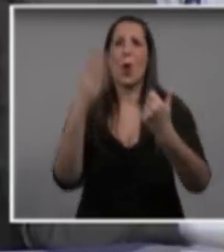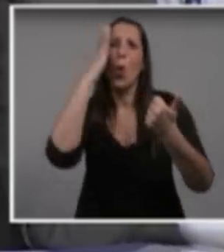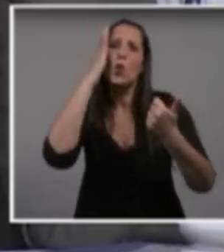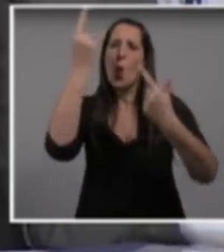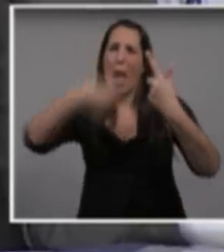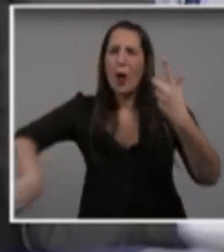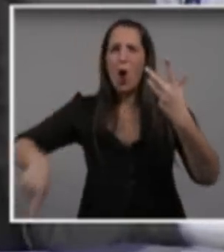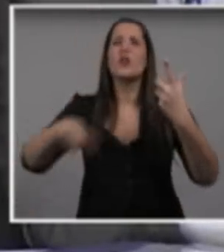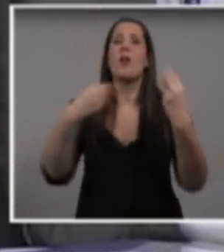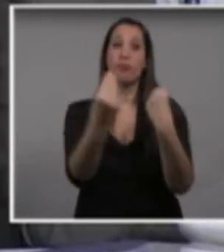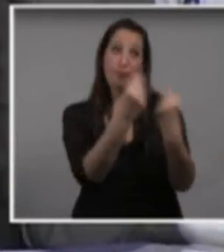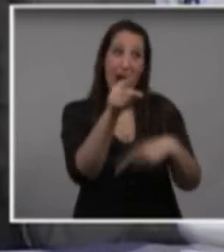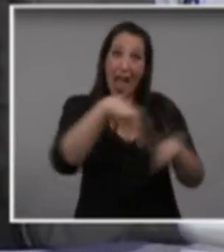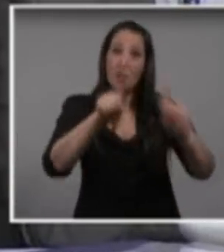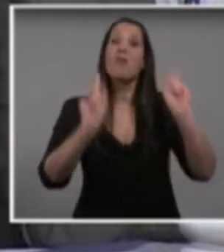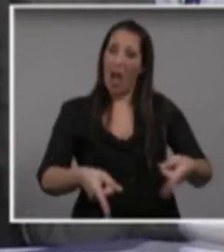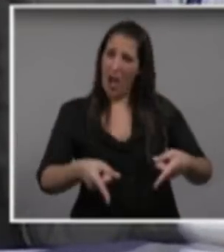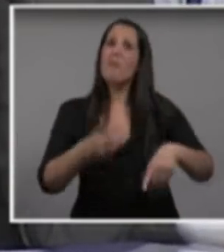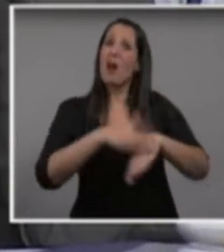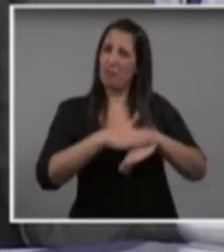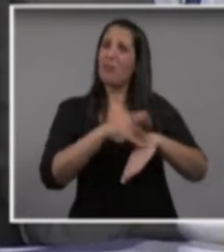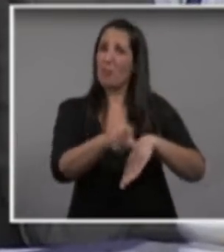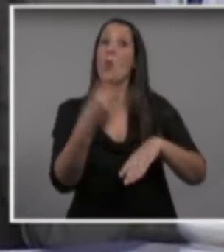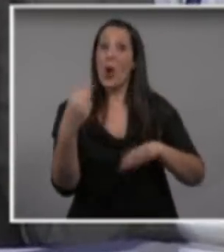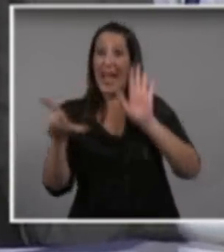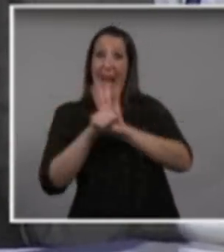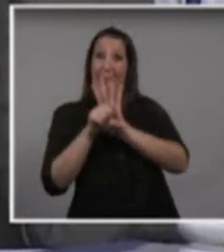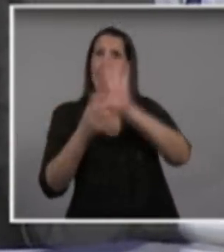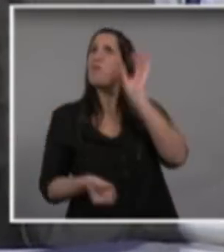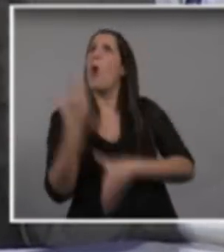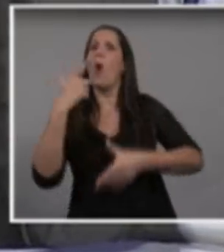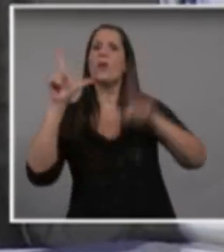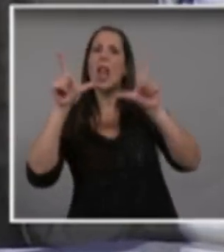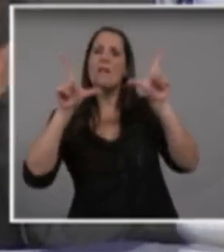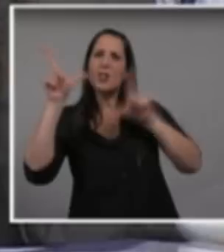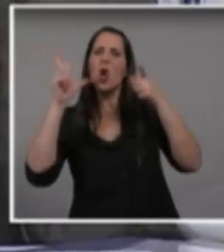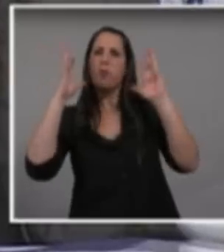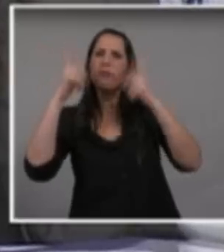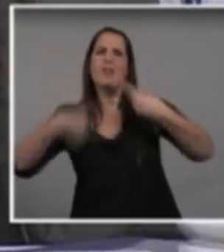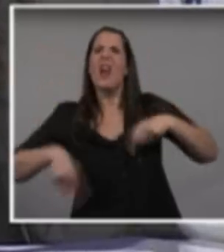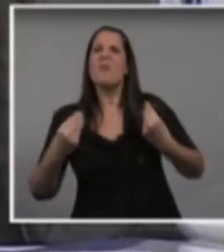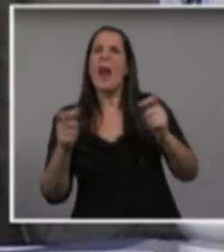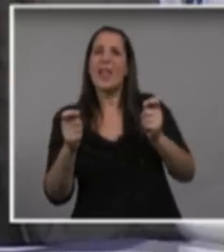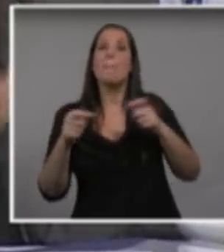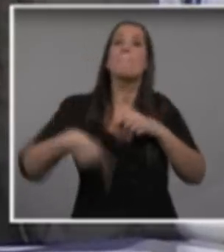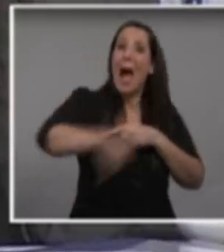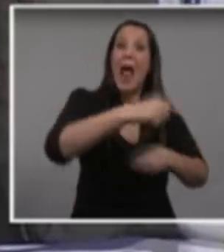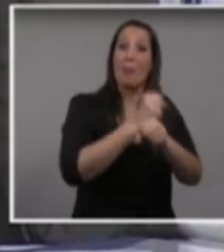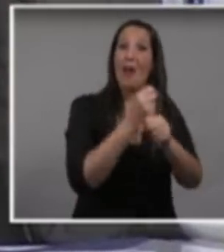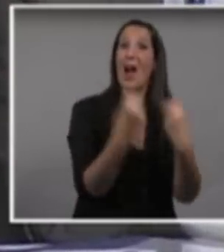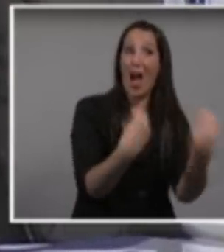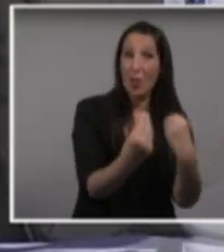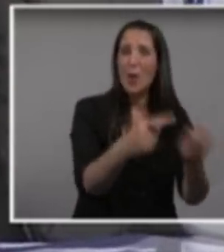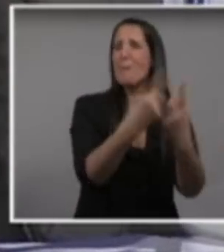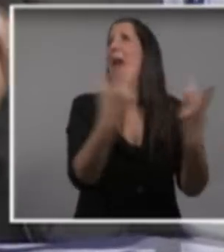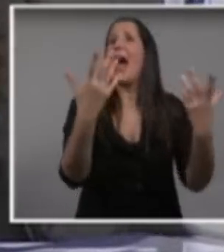porque para ellos y para los argentinos hicimos esa ley de medios para la pluralidad, la diversidad,